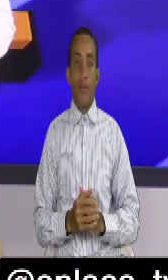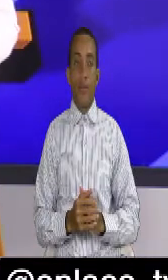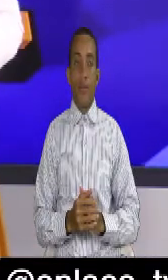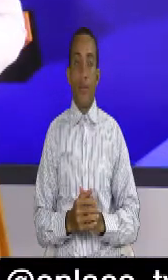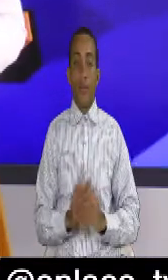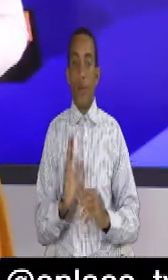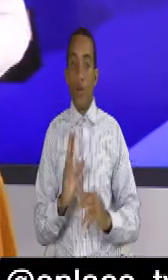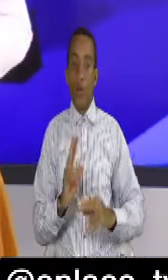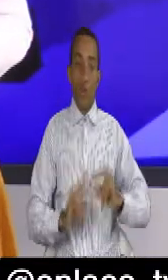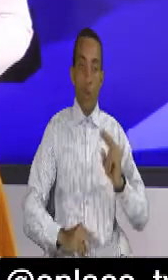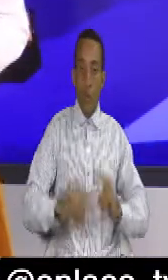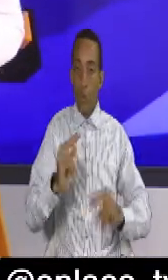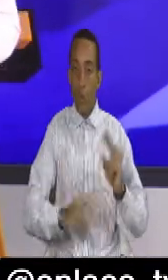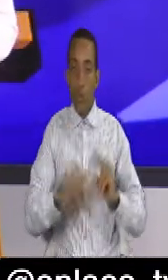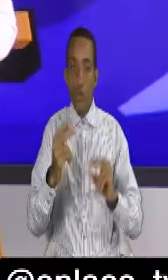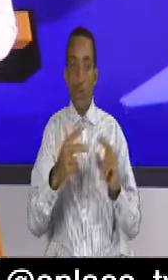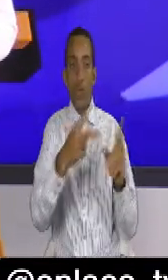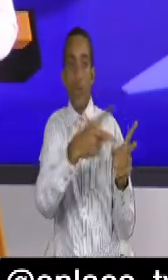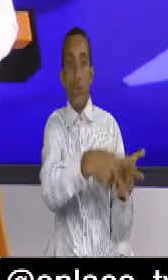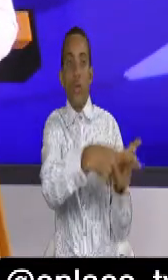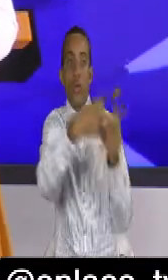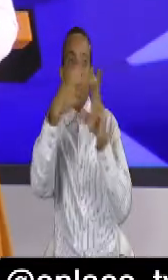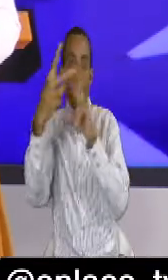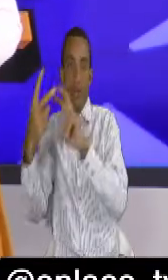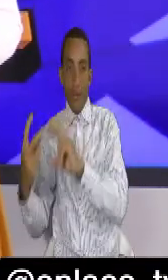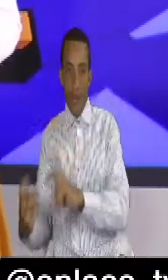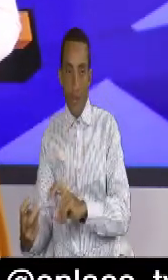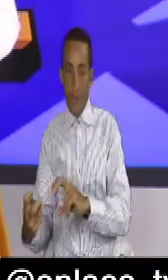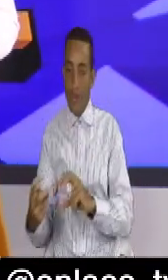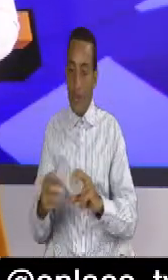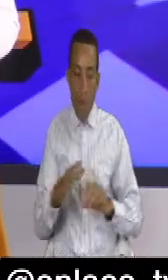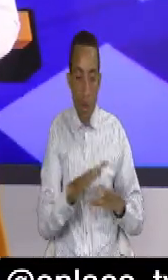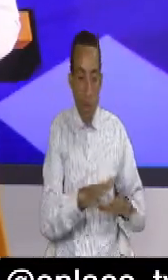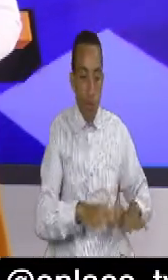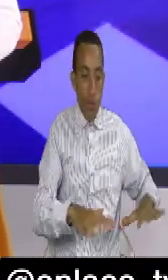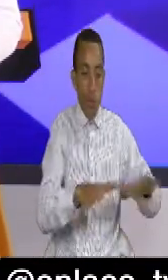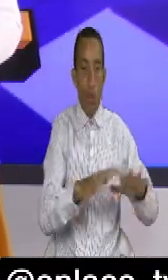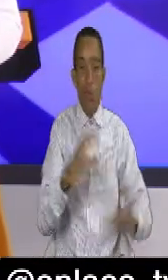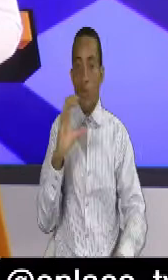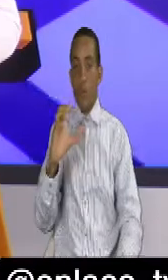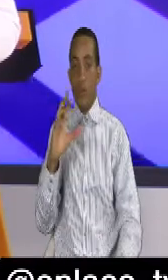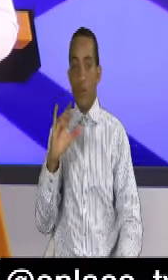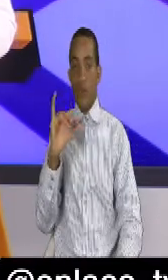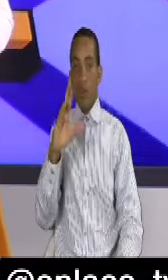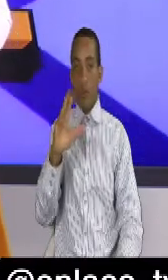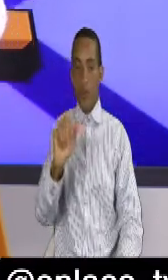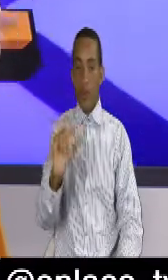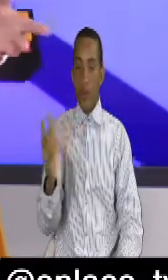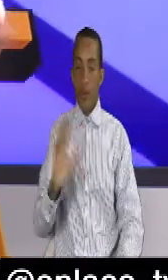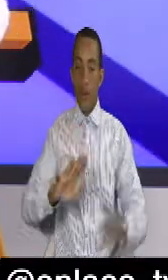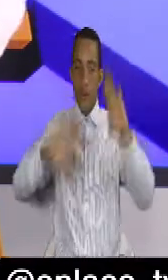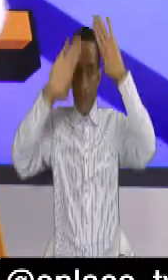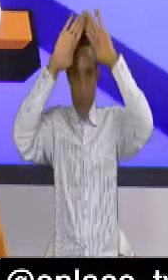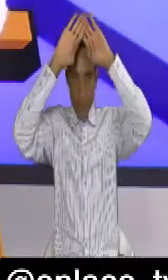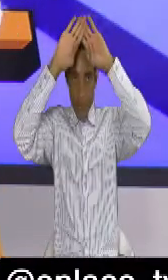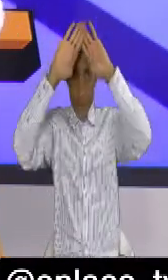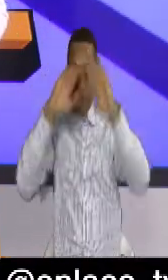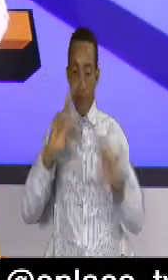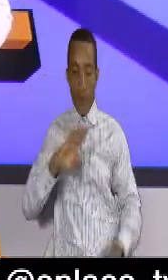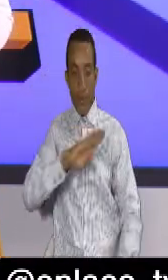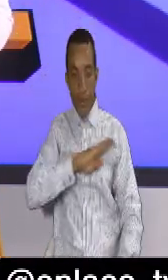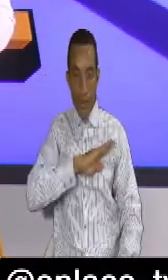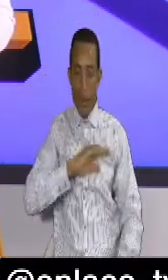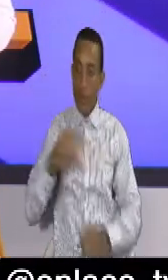de construcción del puente que atraviesa el caño La Cira en la vereda Cuatro Bocas del corregimiento del Centro. El gobierno municipal y